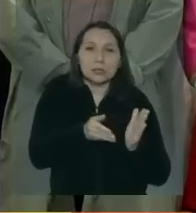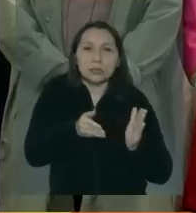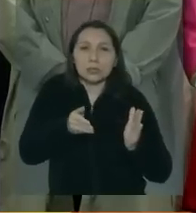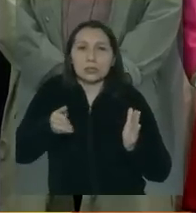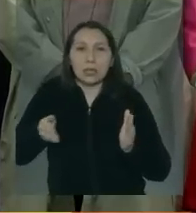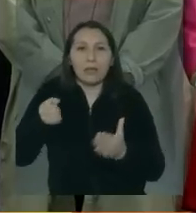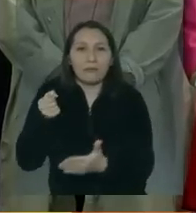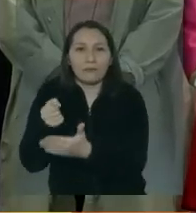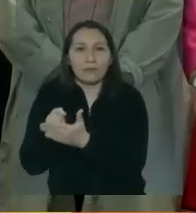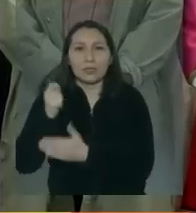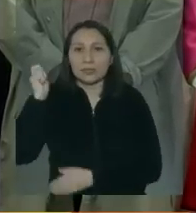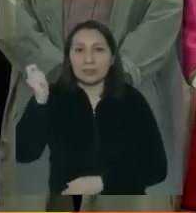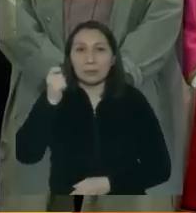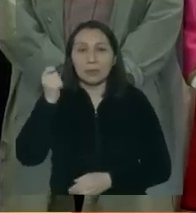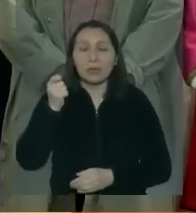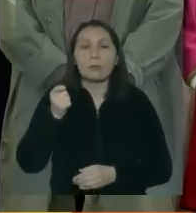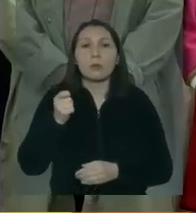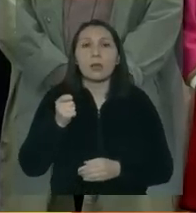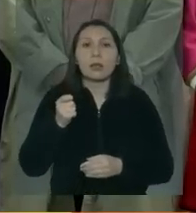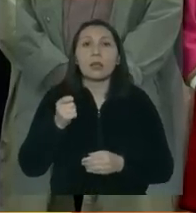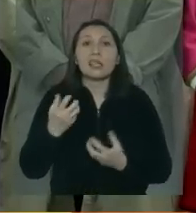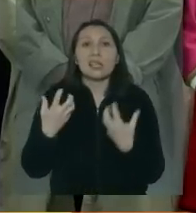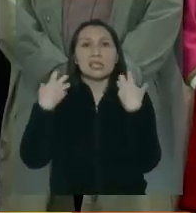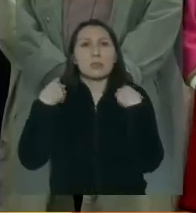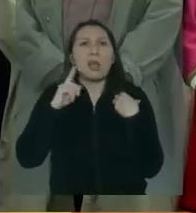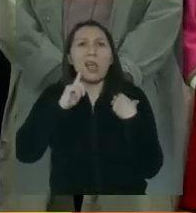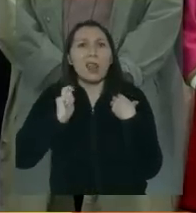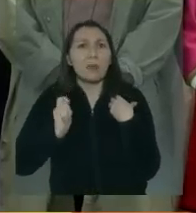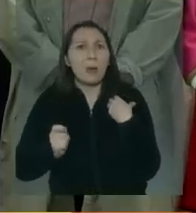de septiembre. Esto se va a hacer con cargo fiscal.